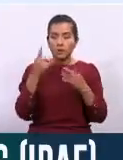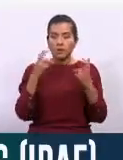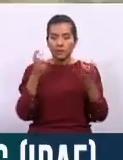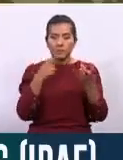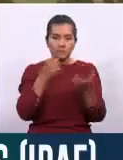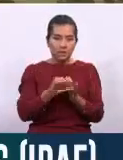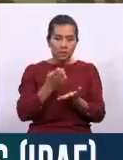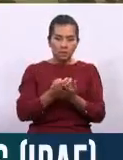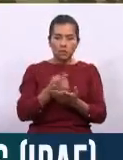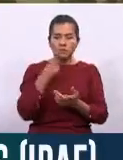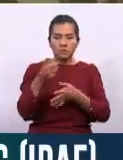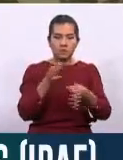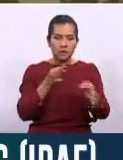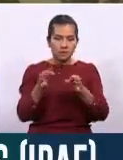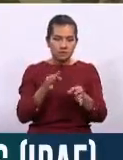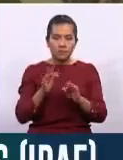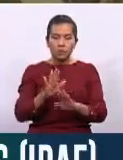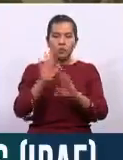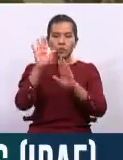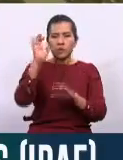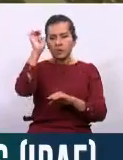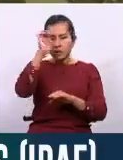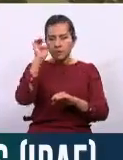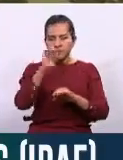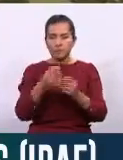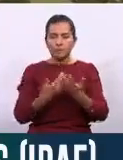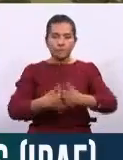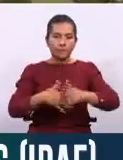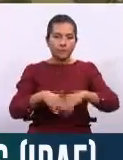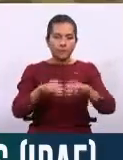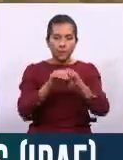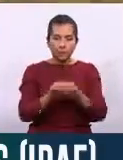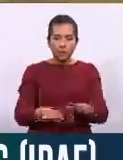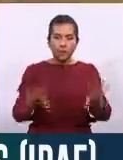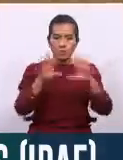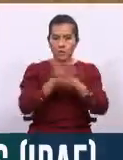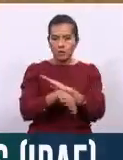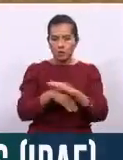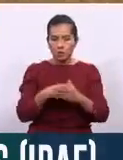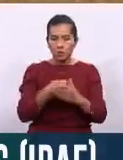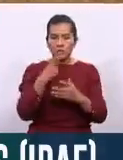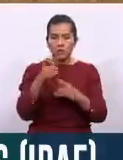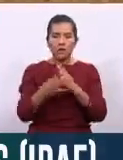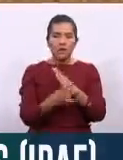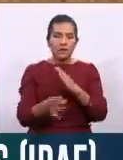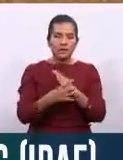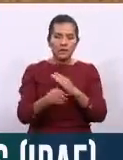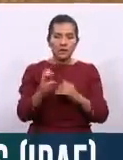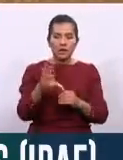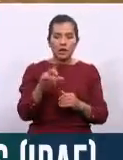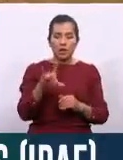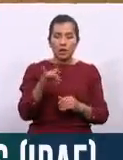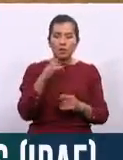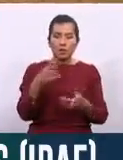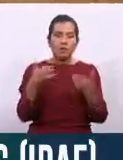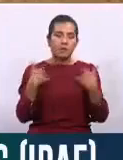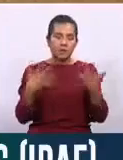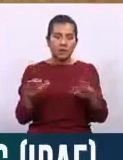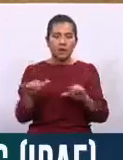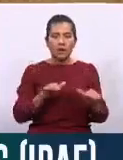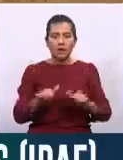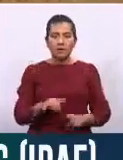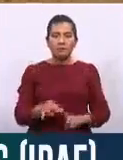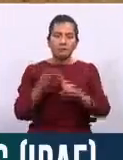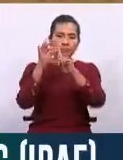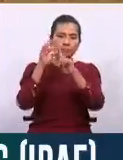Plural además explicó que la estatal Empresa Pública Productiva Industrial Boliviana de Aceites Ecológicos tendrá como actividad principal